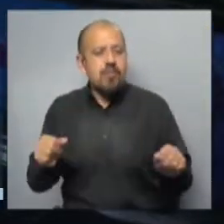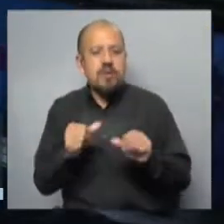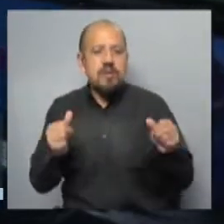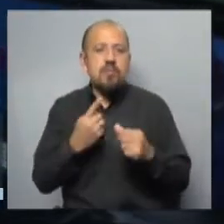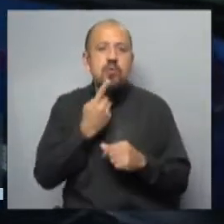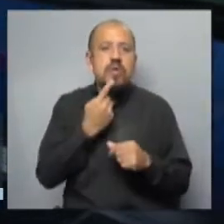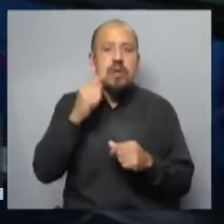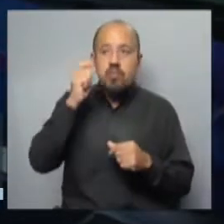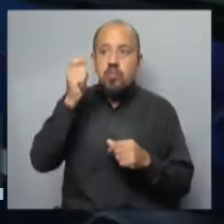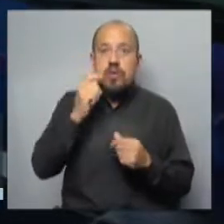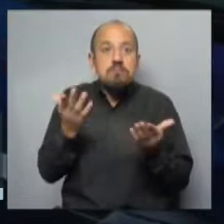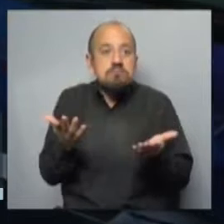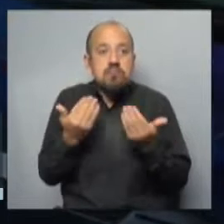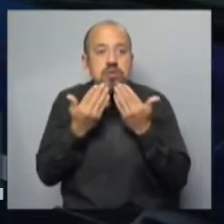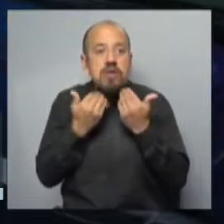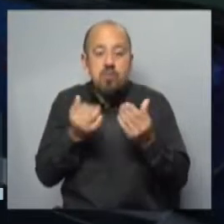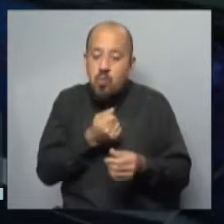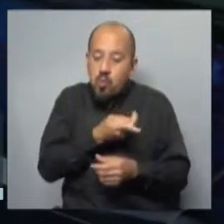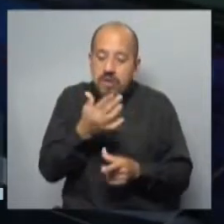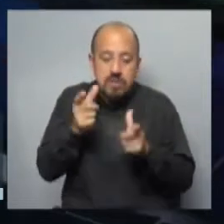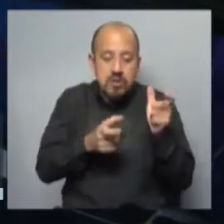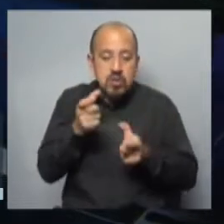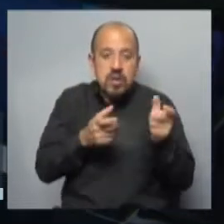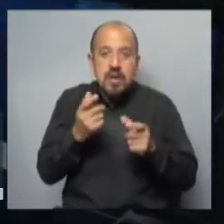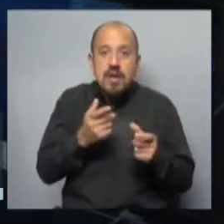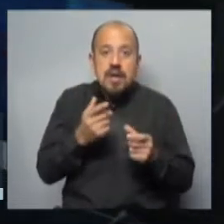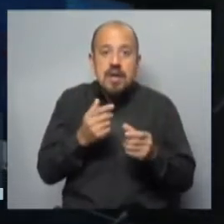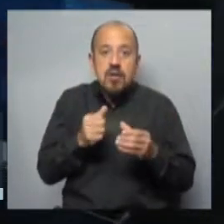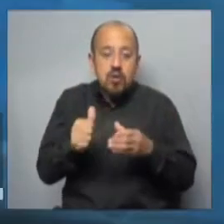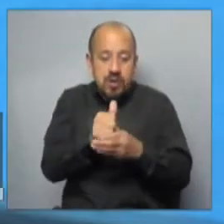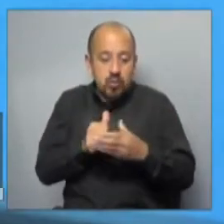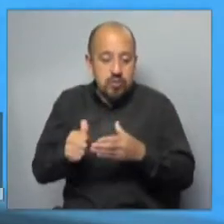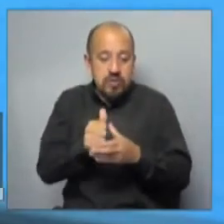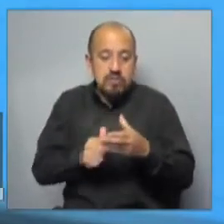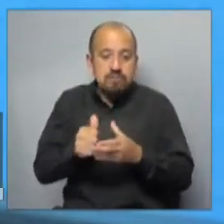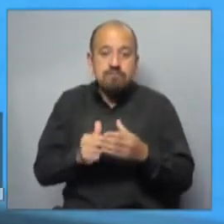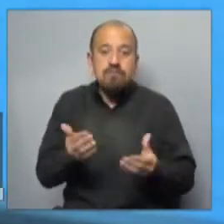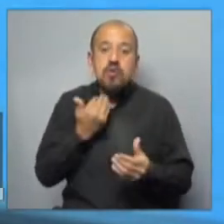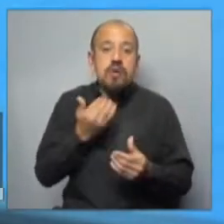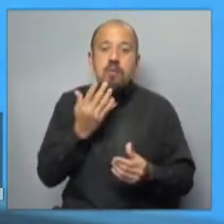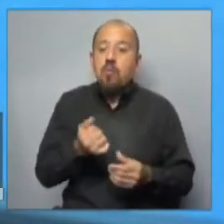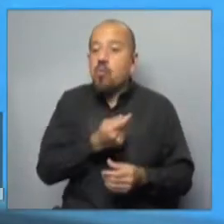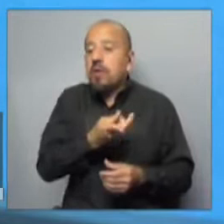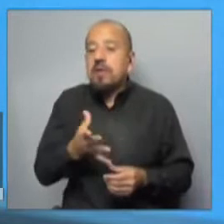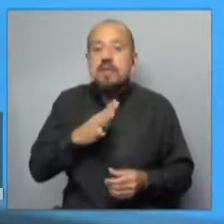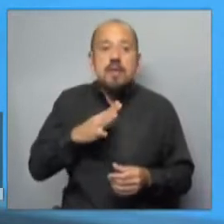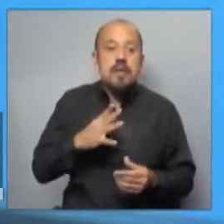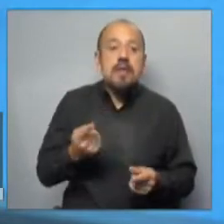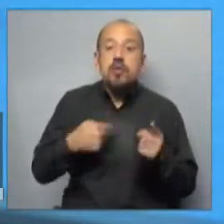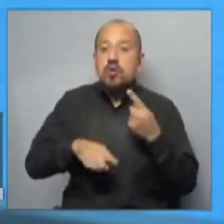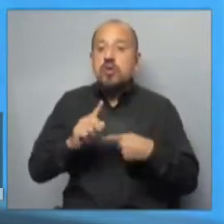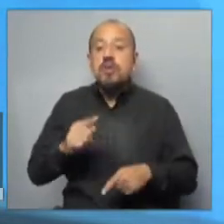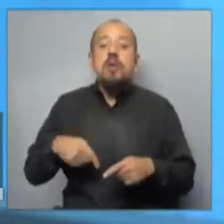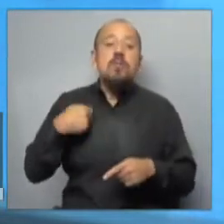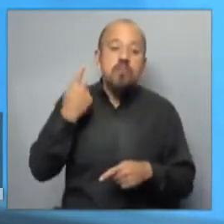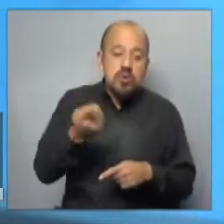sabemos cuántas personas con autismo hay en el uruguay todos son suposiciones entonces pedíamos que dentro de este próximo